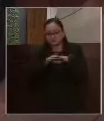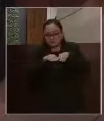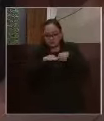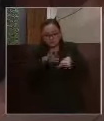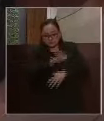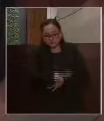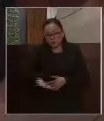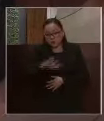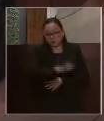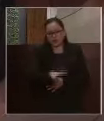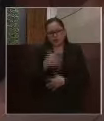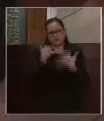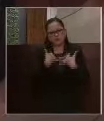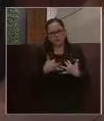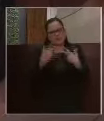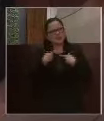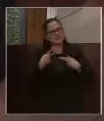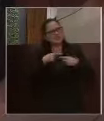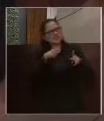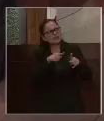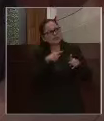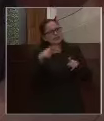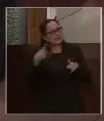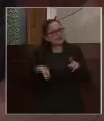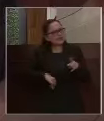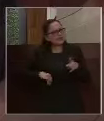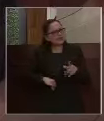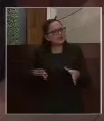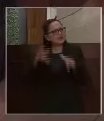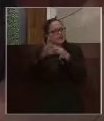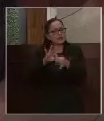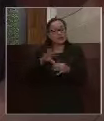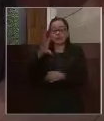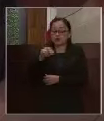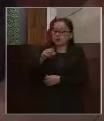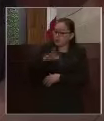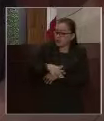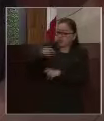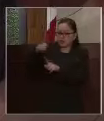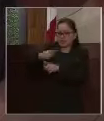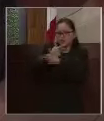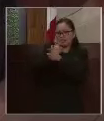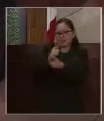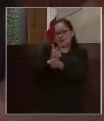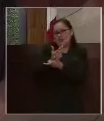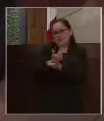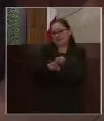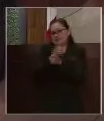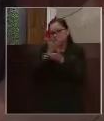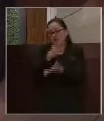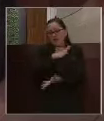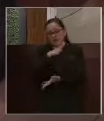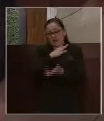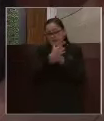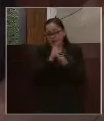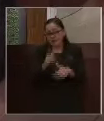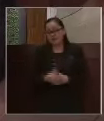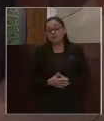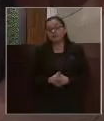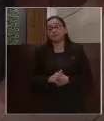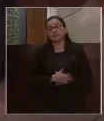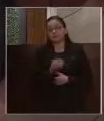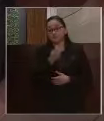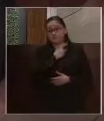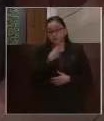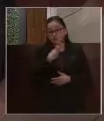comunidad y para su auditorio, puesto que esa decisión está amparada justo en el libre ejercicio periodístico. En todo caso, debe pensarse que en una